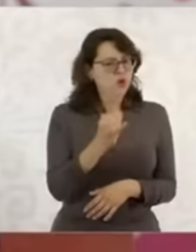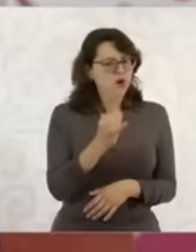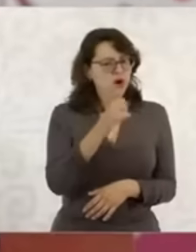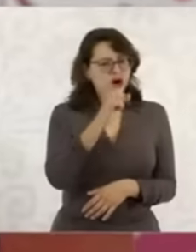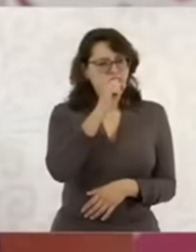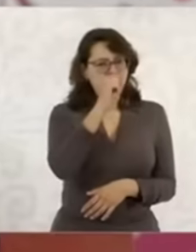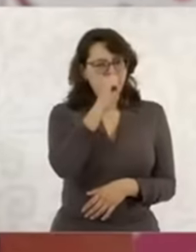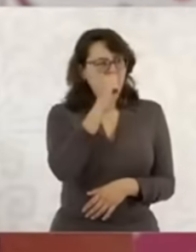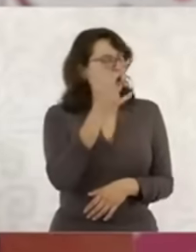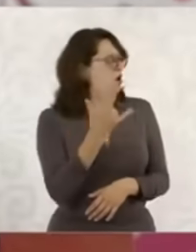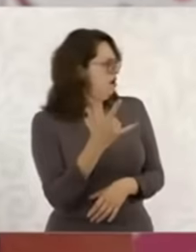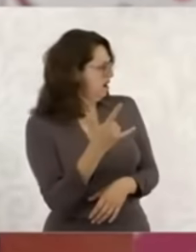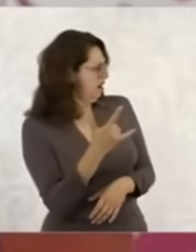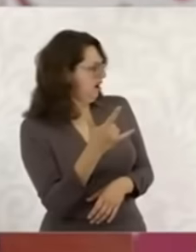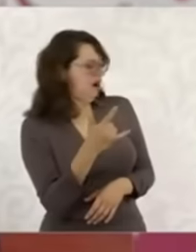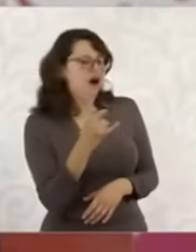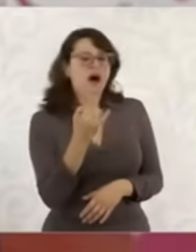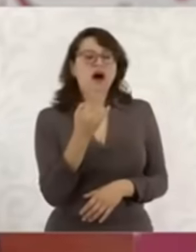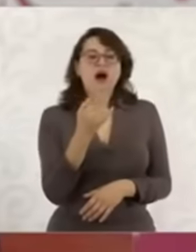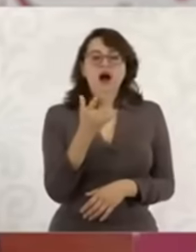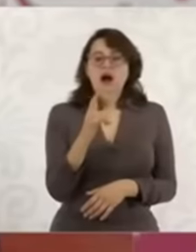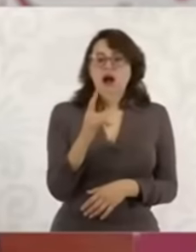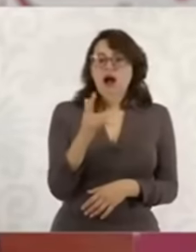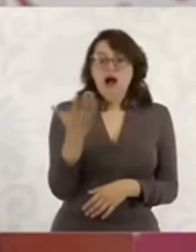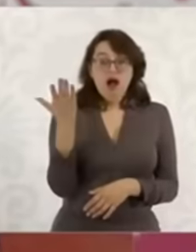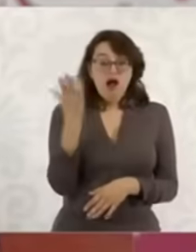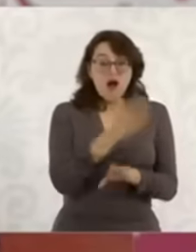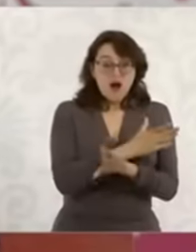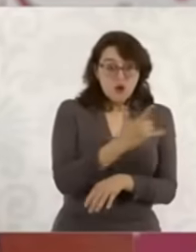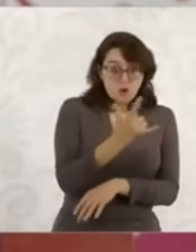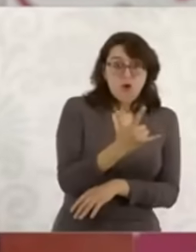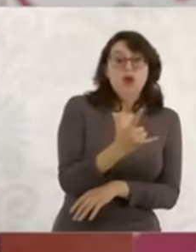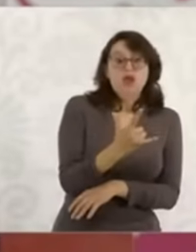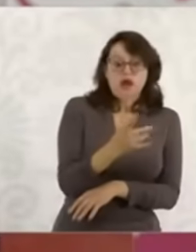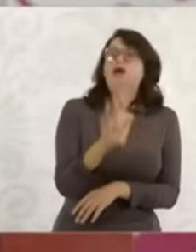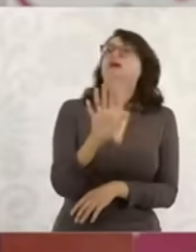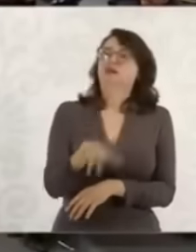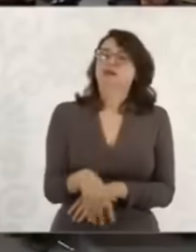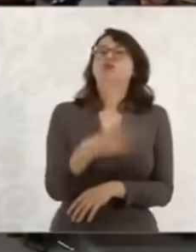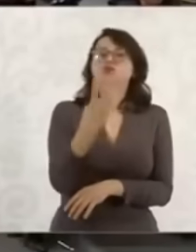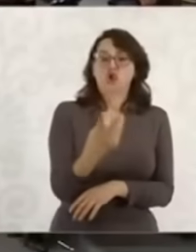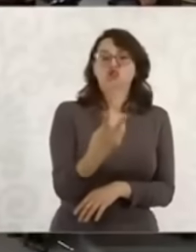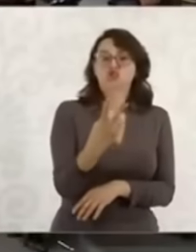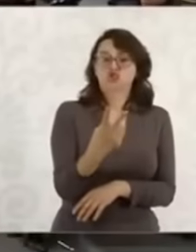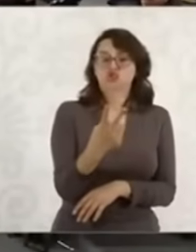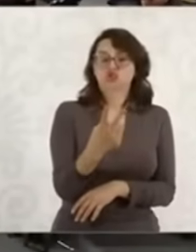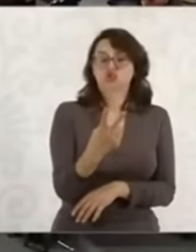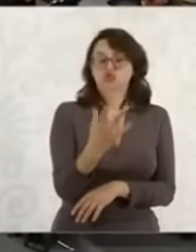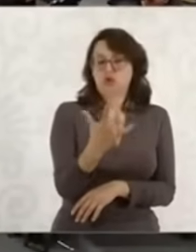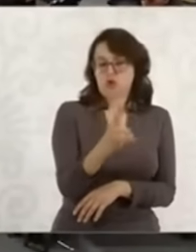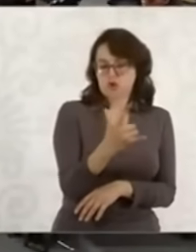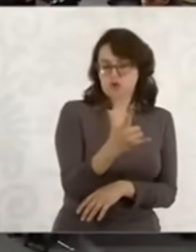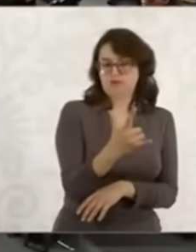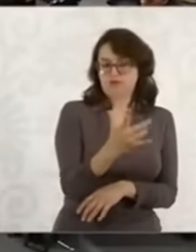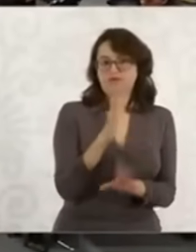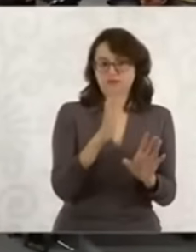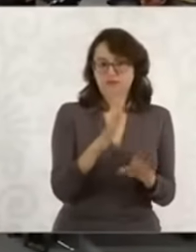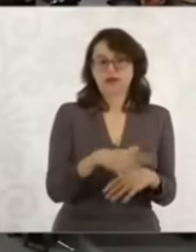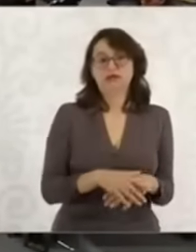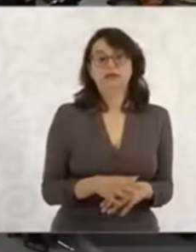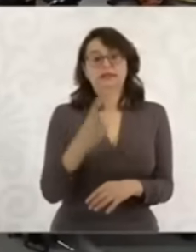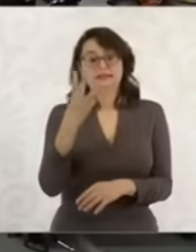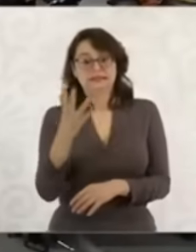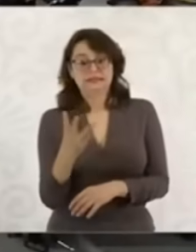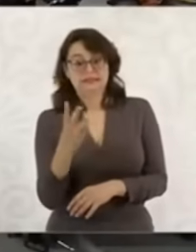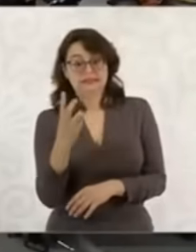de julio, ¿no? Del 2006. 2 de julio. Ah, ahora es en junio, antes era el 2 de julio. El 3 de julio,